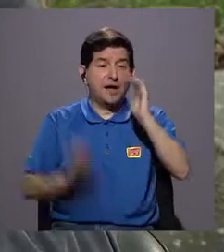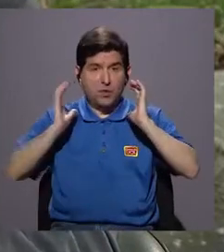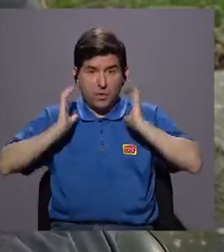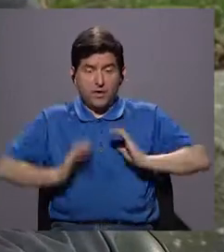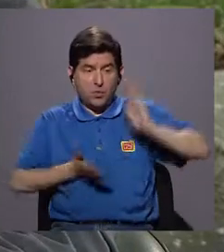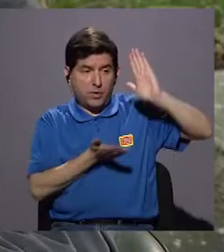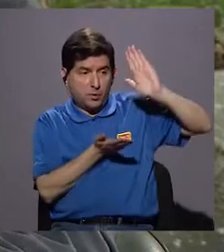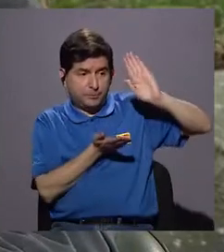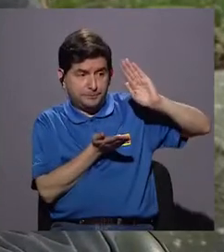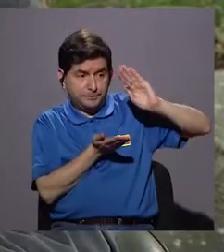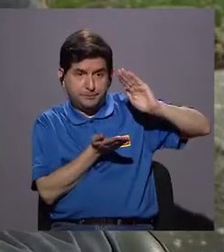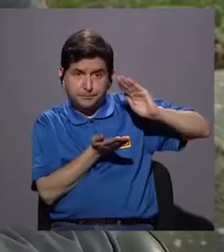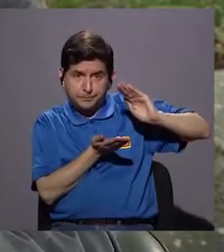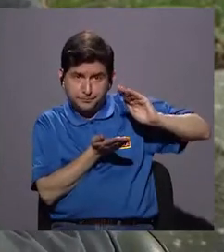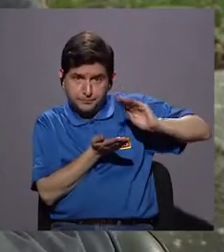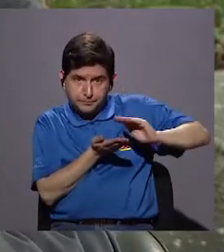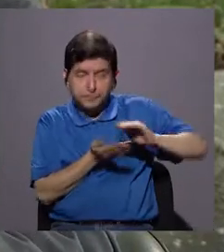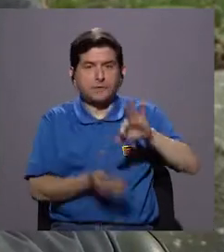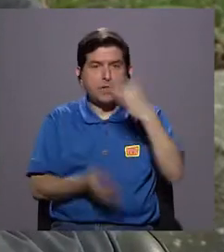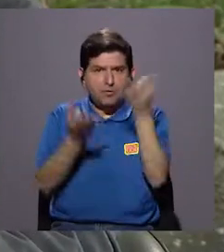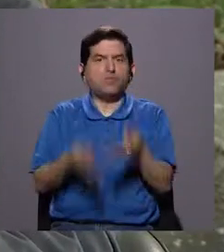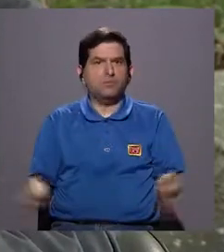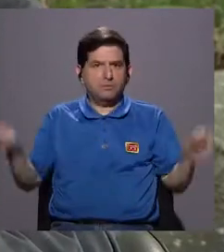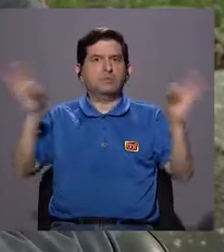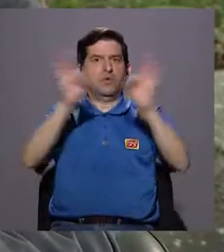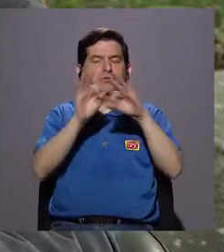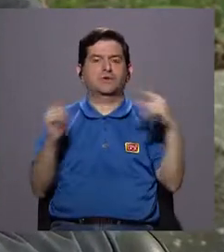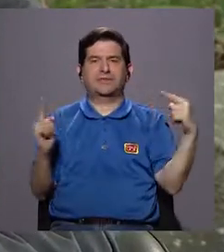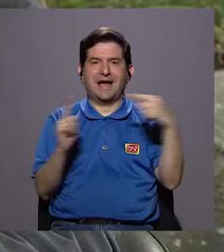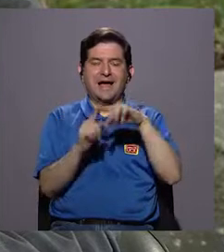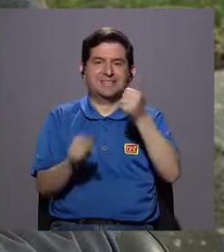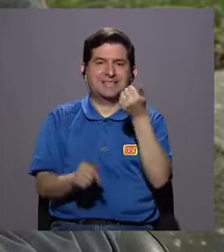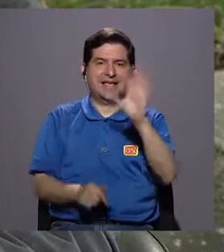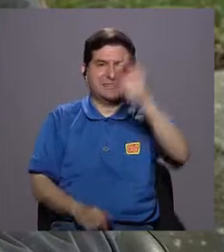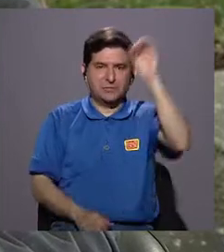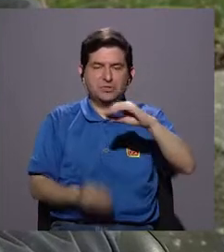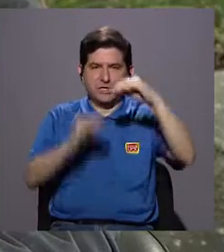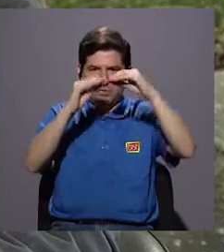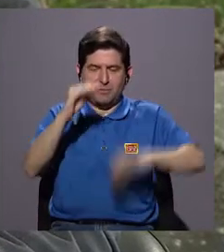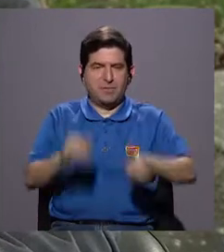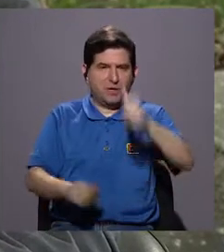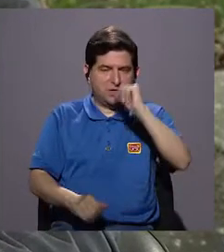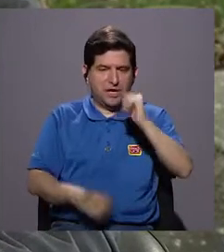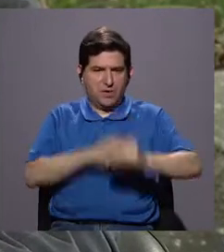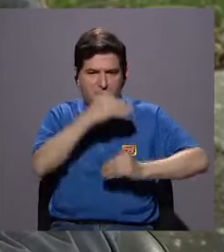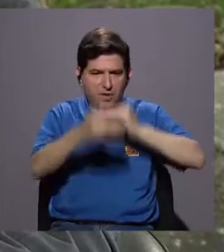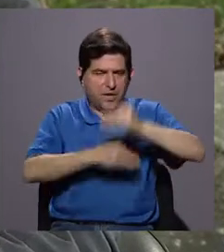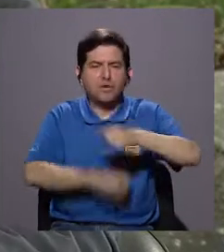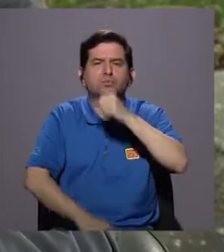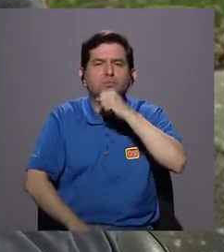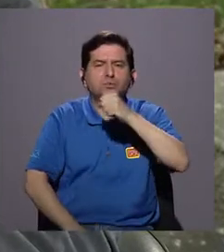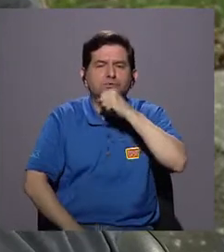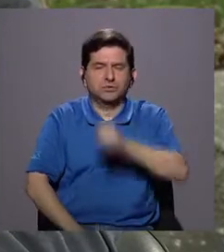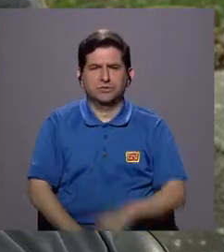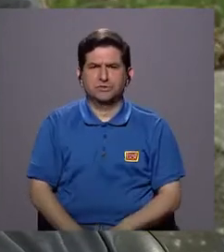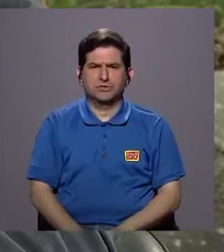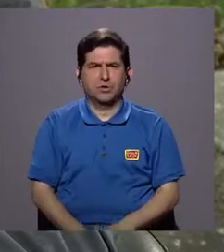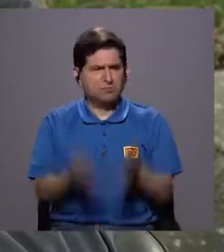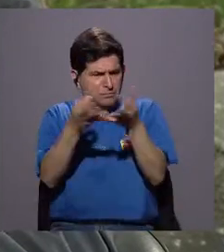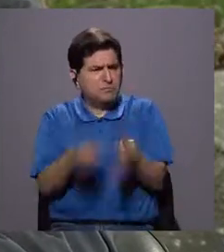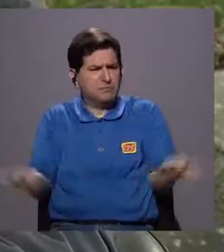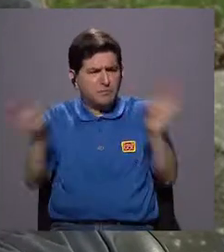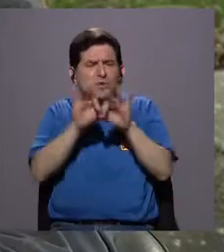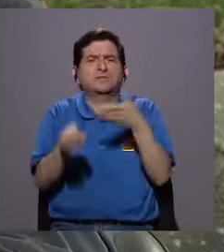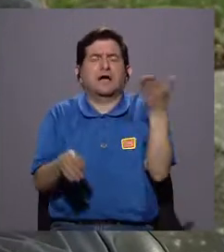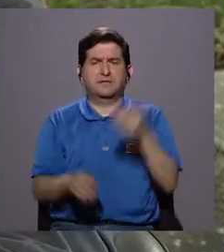corporal disminuye. Y disminuye de manera significativa, hasta un 15% menos de agua conforme al proceso de envejecimiento. ¿Qué cosas son